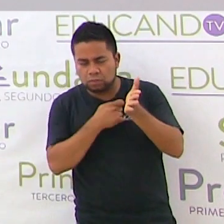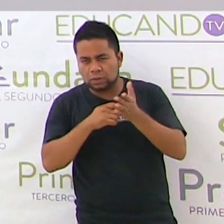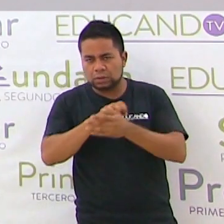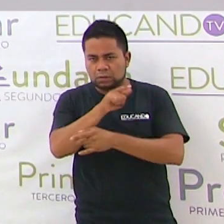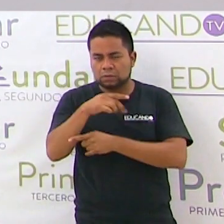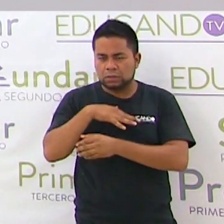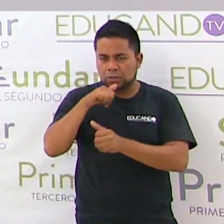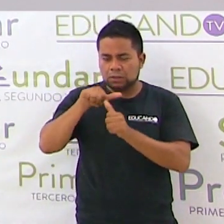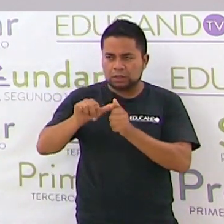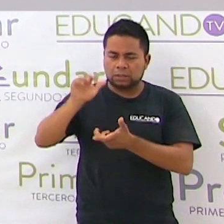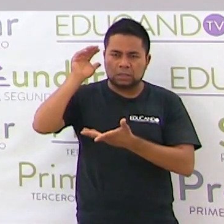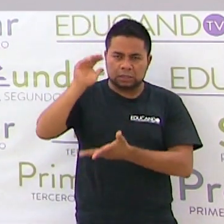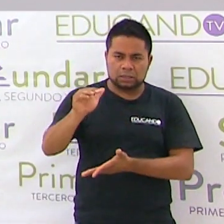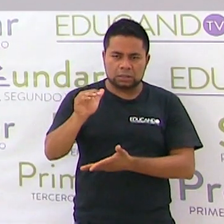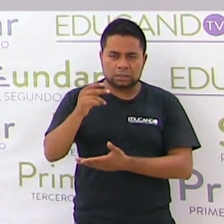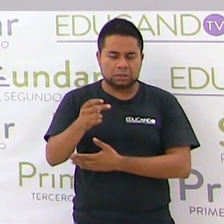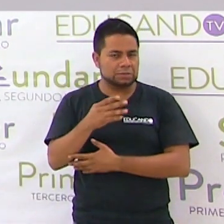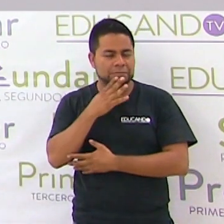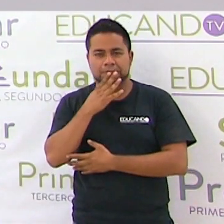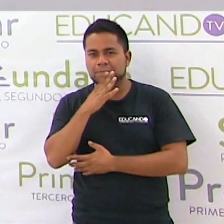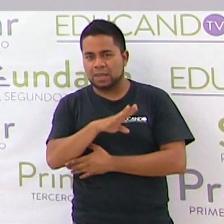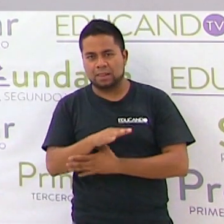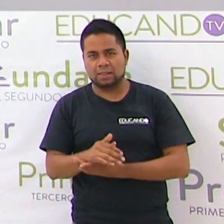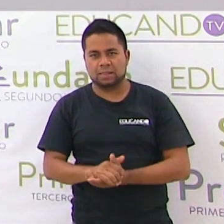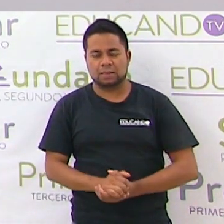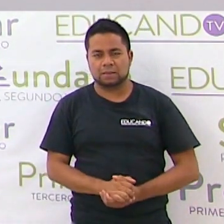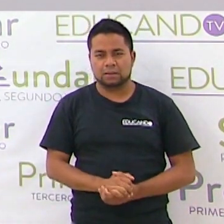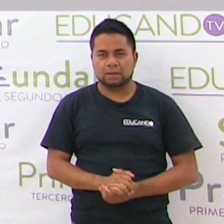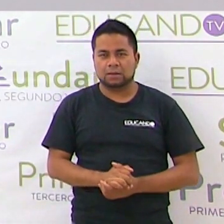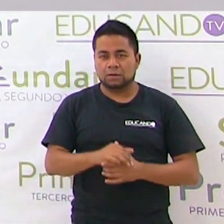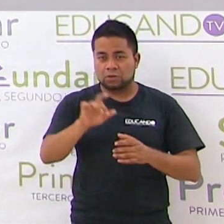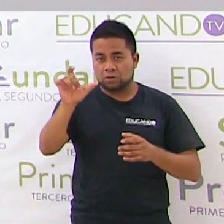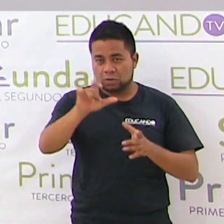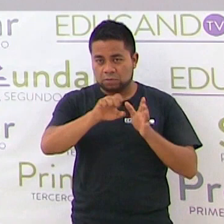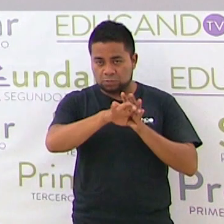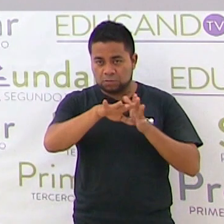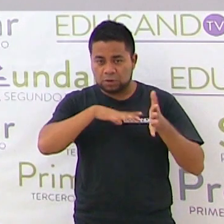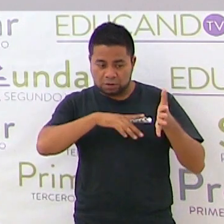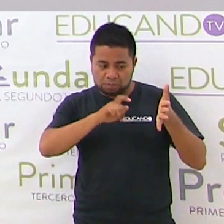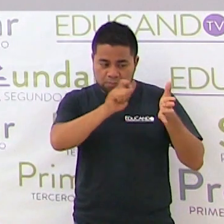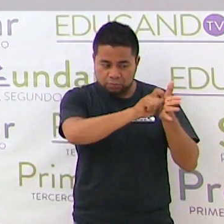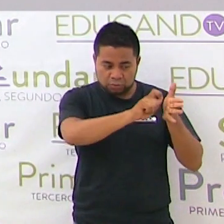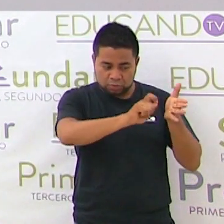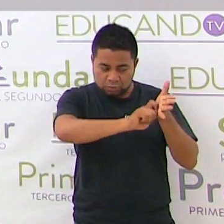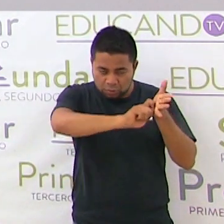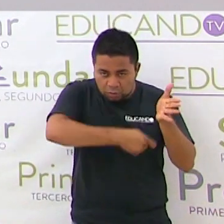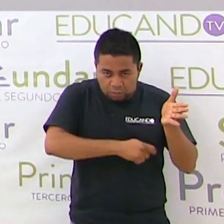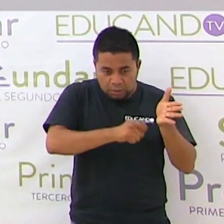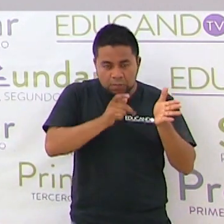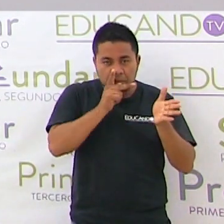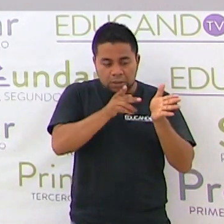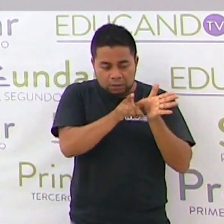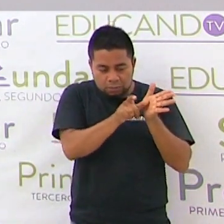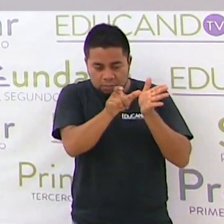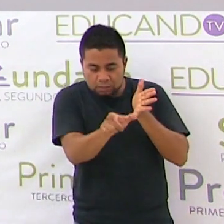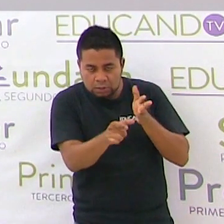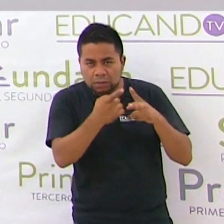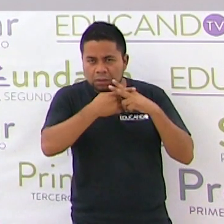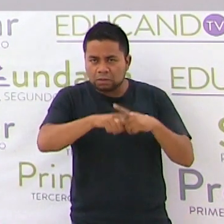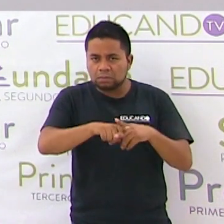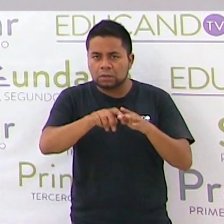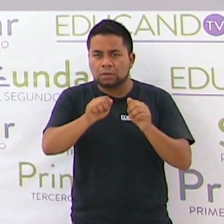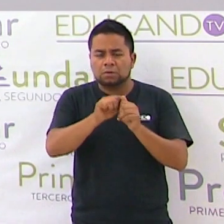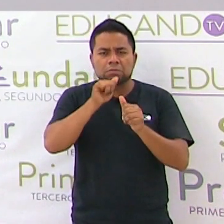una mayúscula. Esto no es correcto. Cuando hay punto y coma, la palabra que sigue empieza